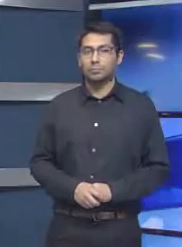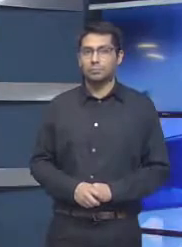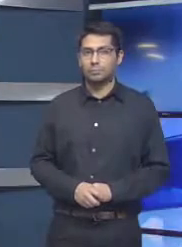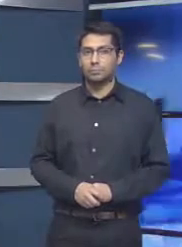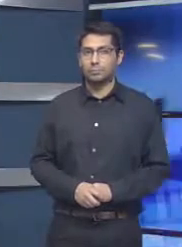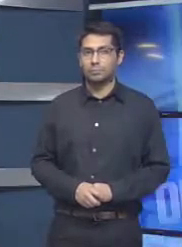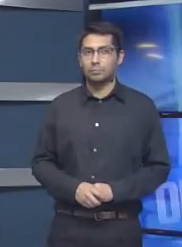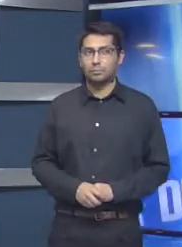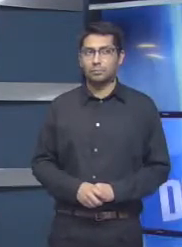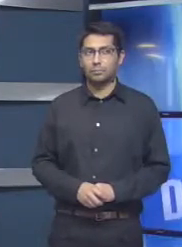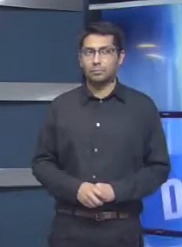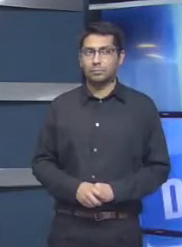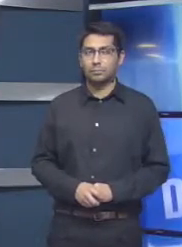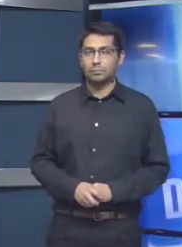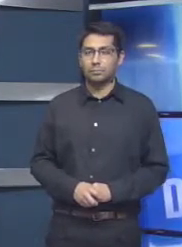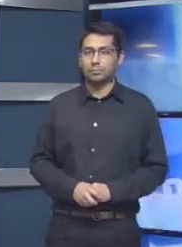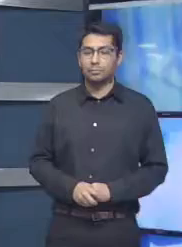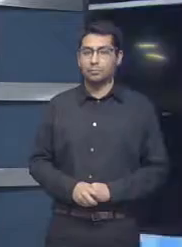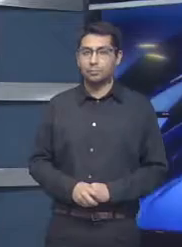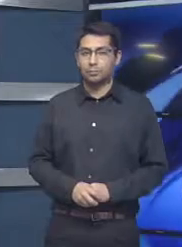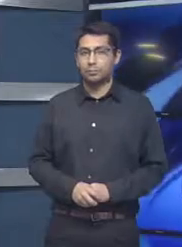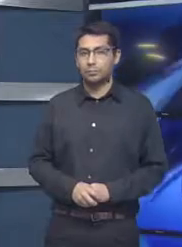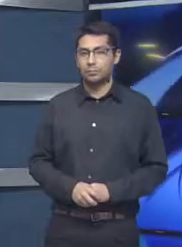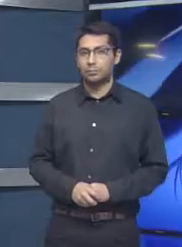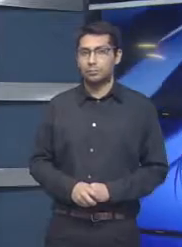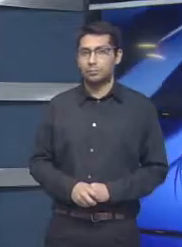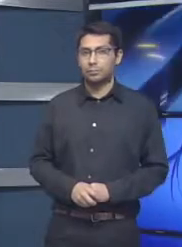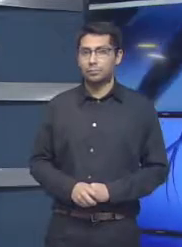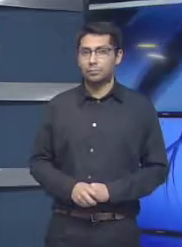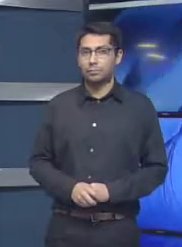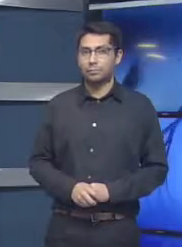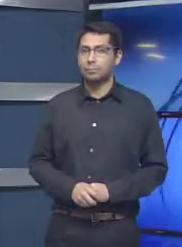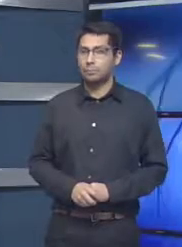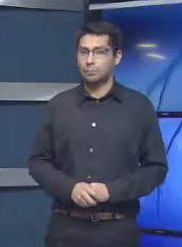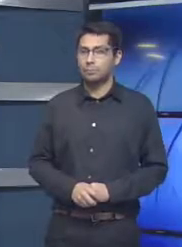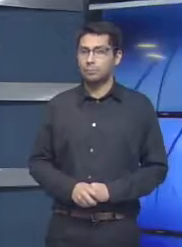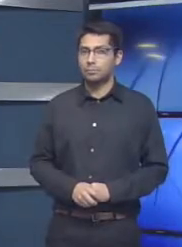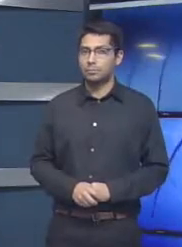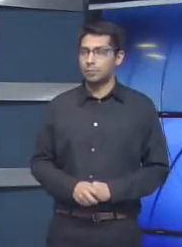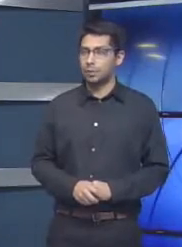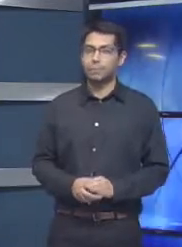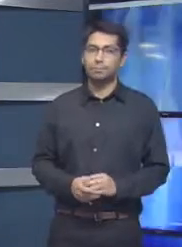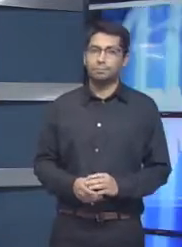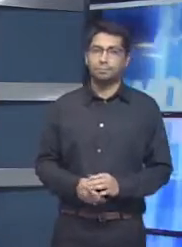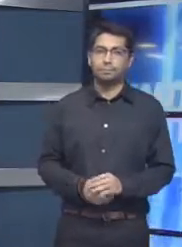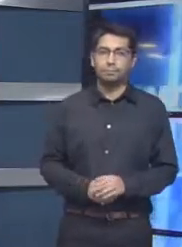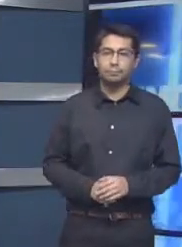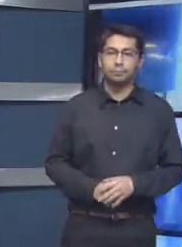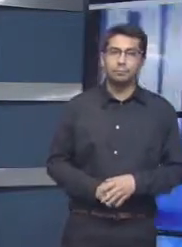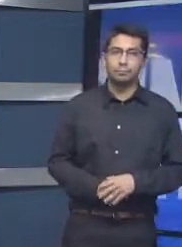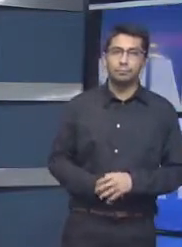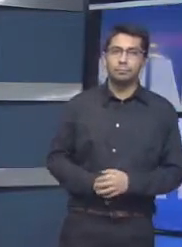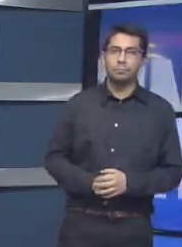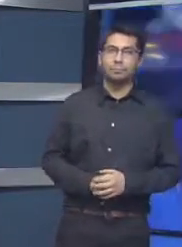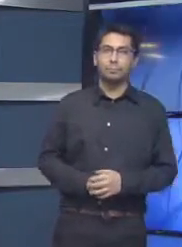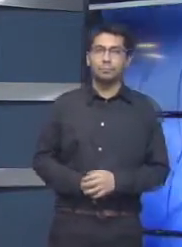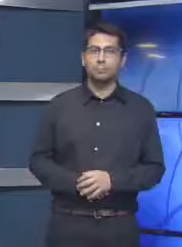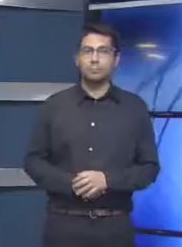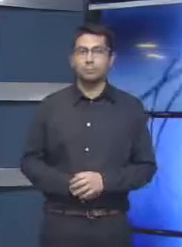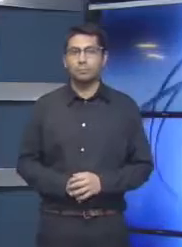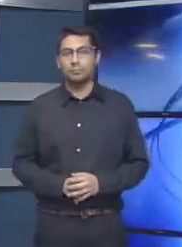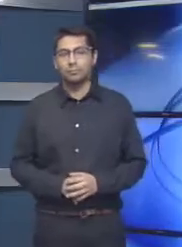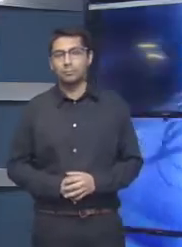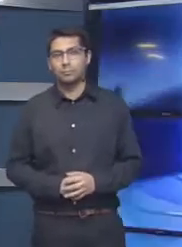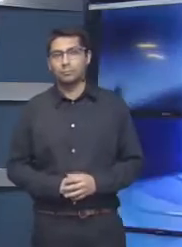aumentos, entre un 20 y 25%, que el cemento y el hierro. Bien. Muy bien.